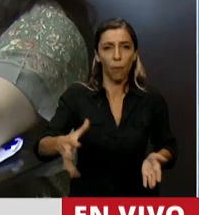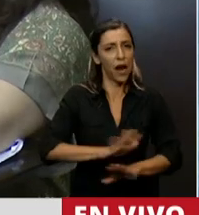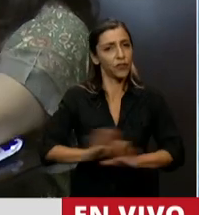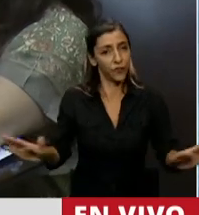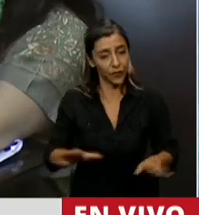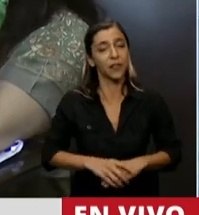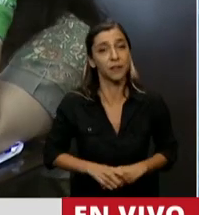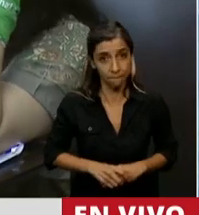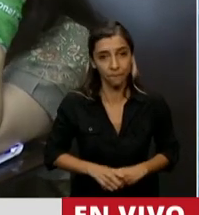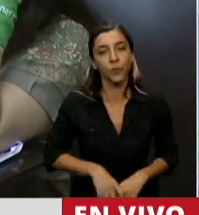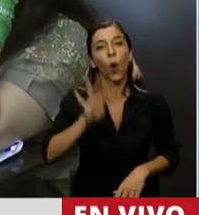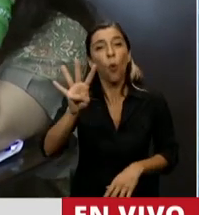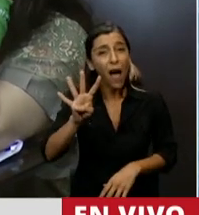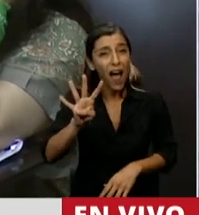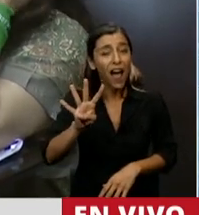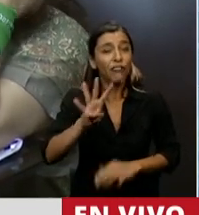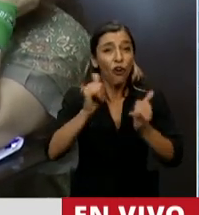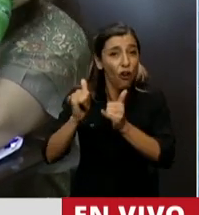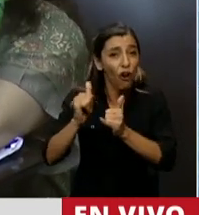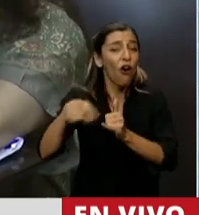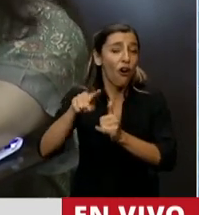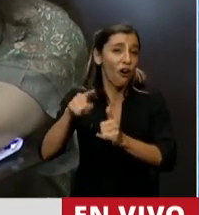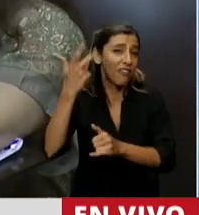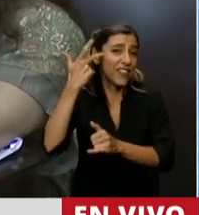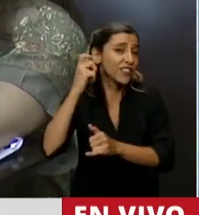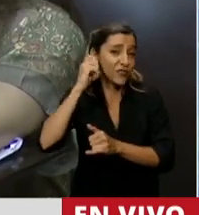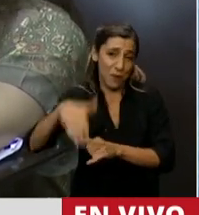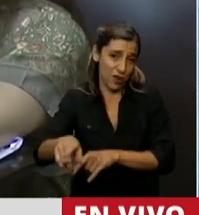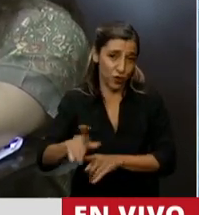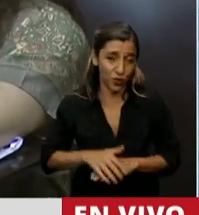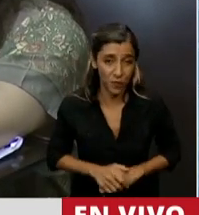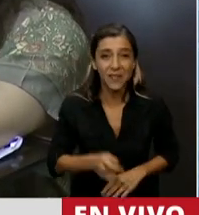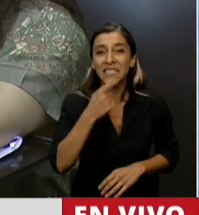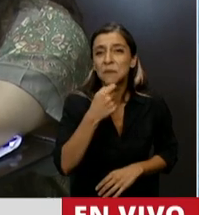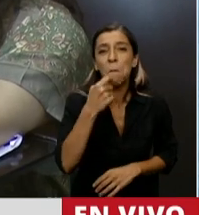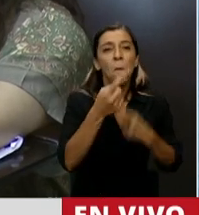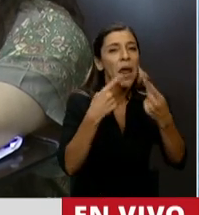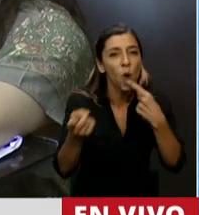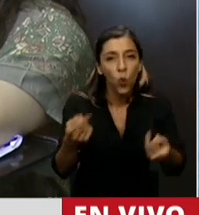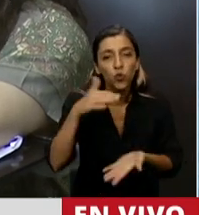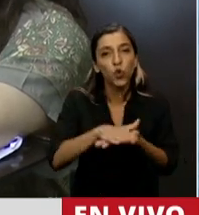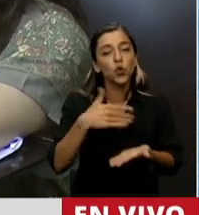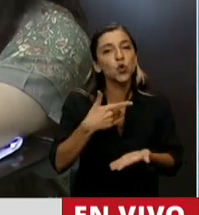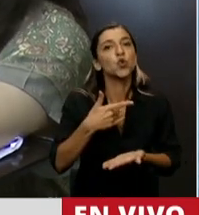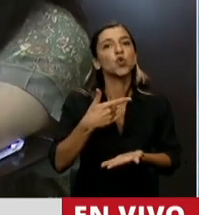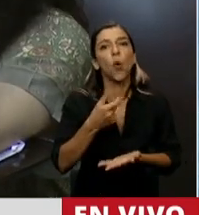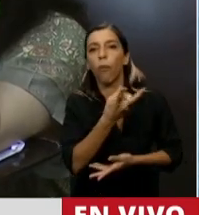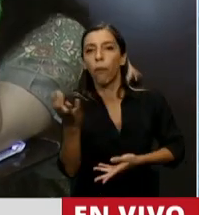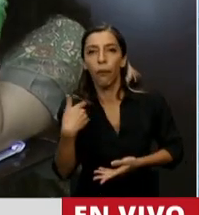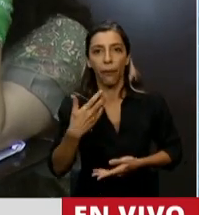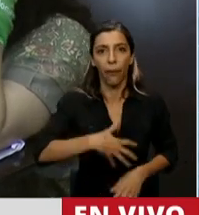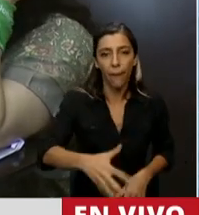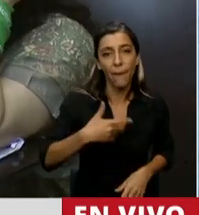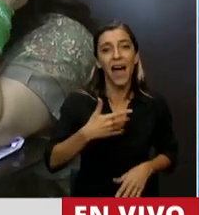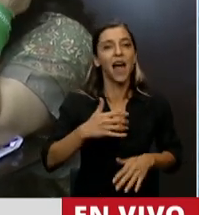el impenetrable chaqueño en menores de 18 años. Si preguntamos cuáles son las cifras de embarazo adolescente, de embarazo de